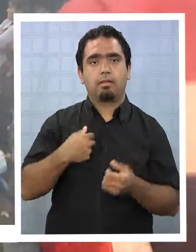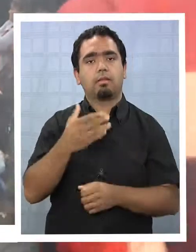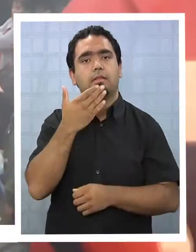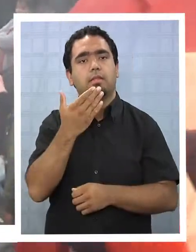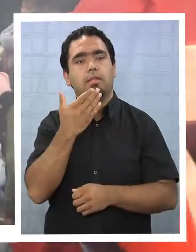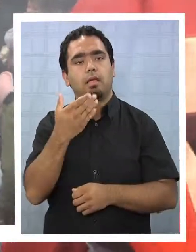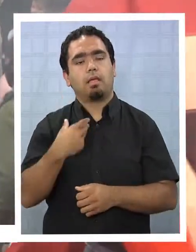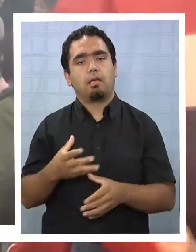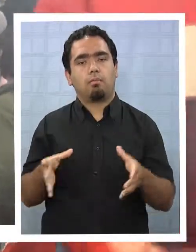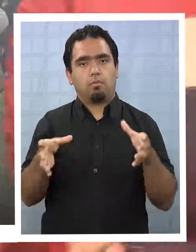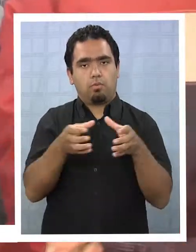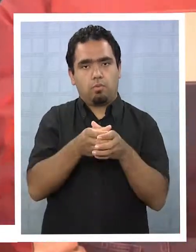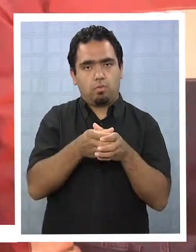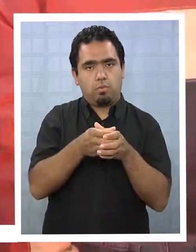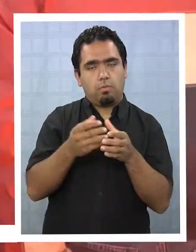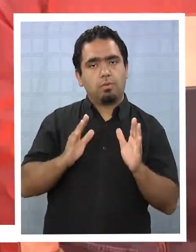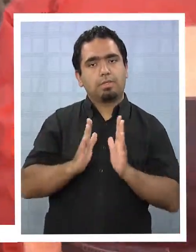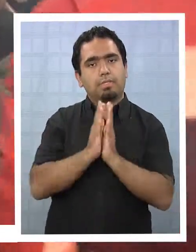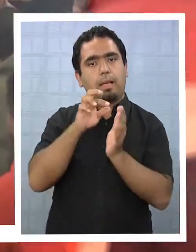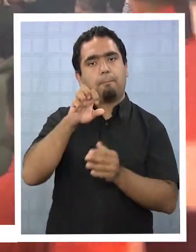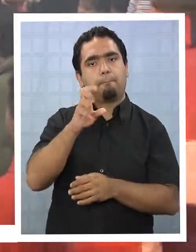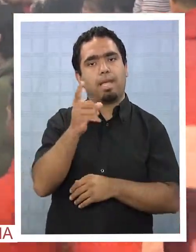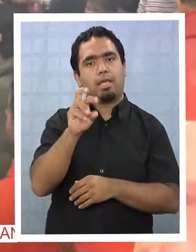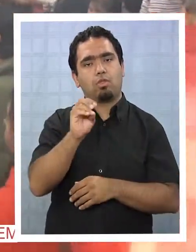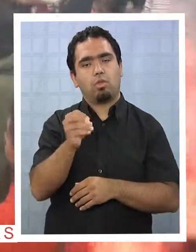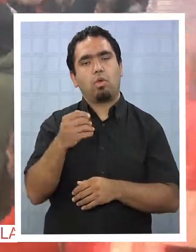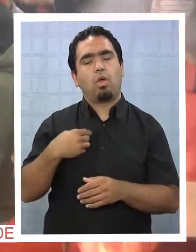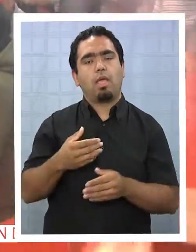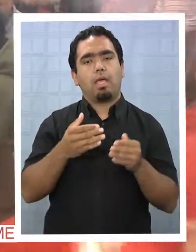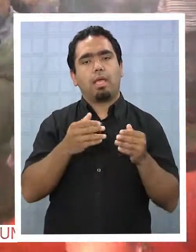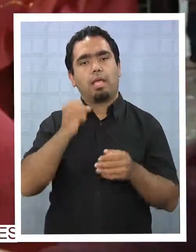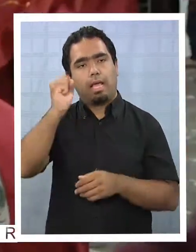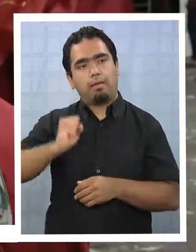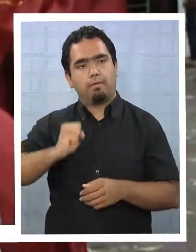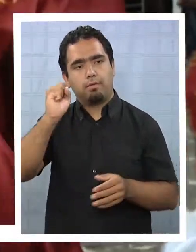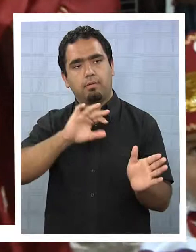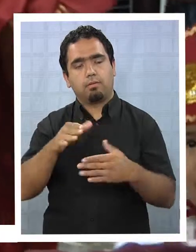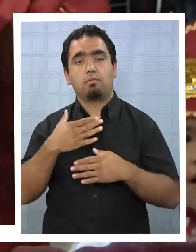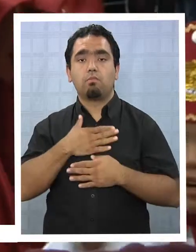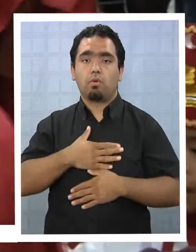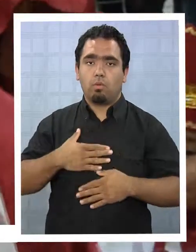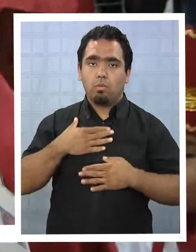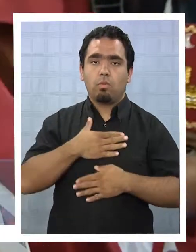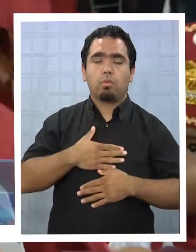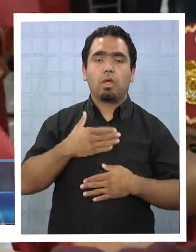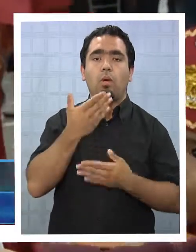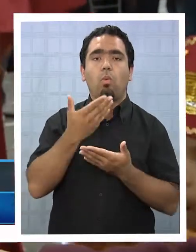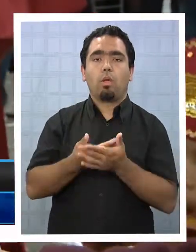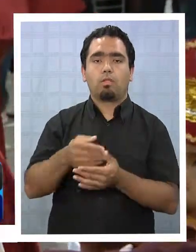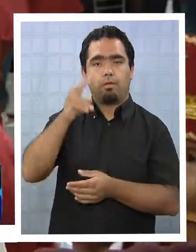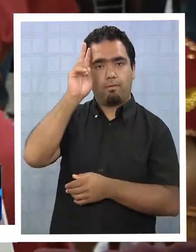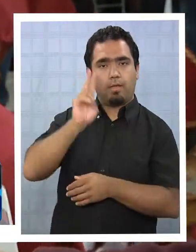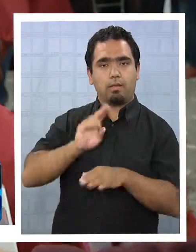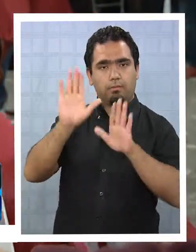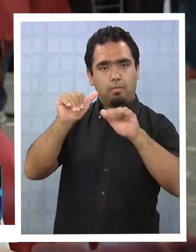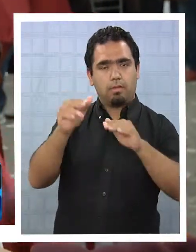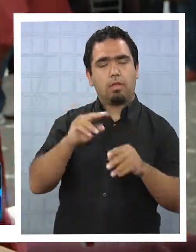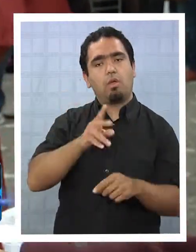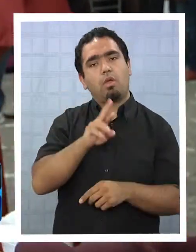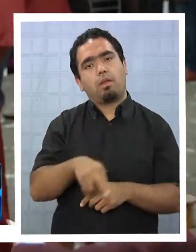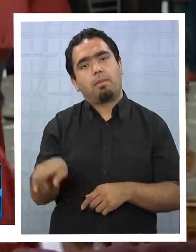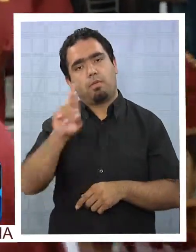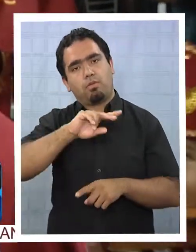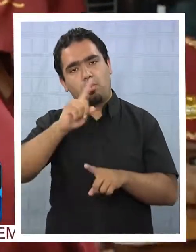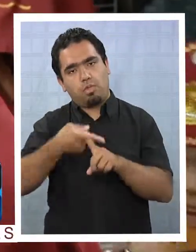los morenos San Pedro de Cavancha. Me gusta cuando nos despedimos de la Virgen y hacemos todo de nuevo. ¿Ah,